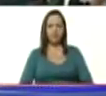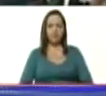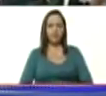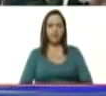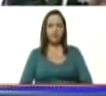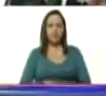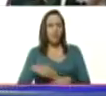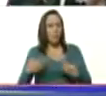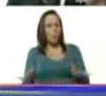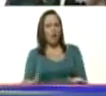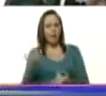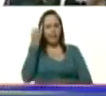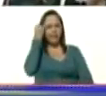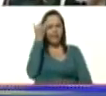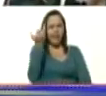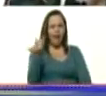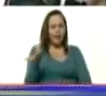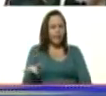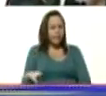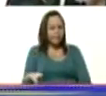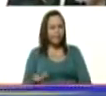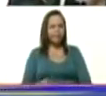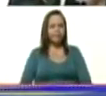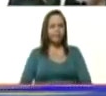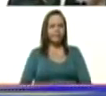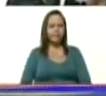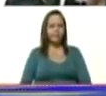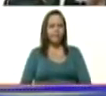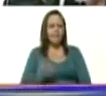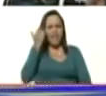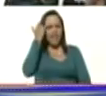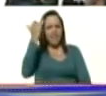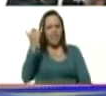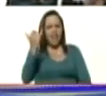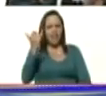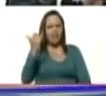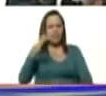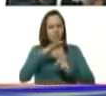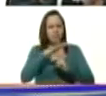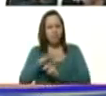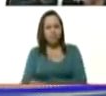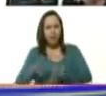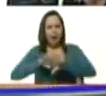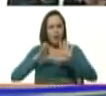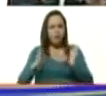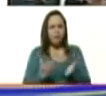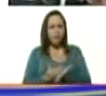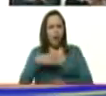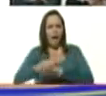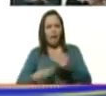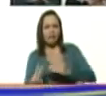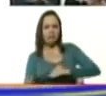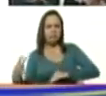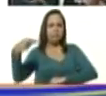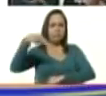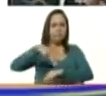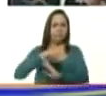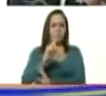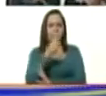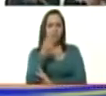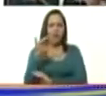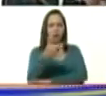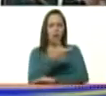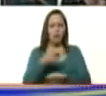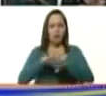¿Cuál es la idea? La idea es someter al mundo, erigirse en gobierno mundial. Y en el